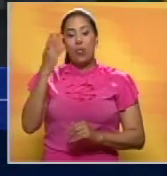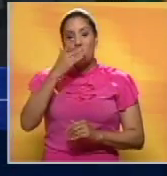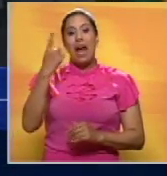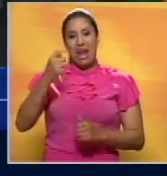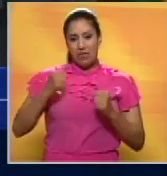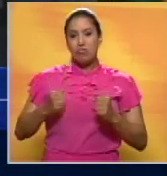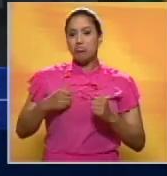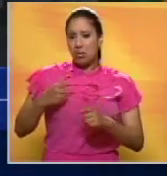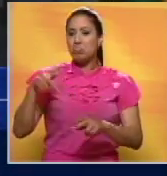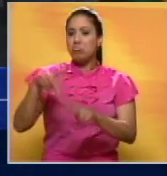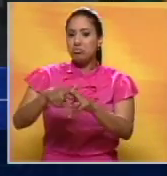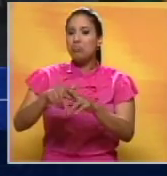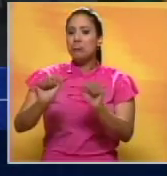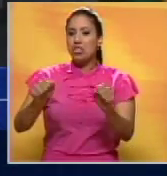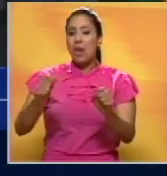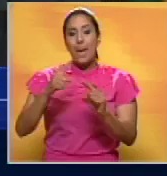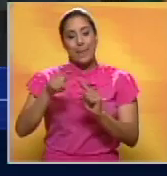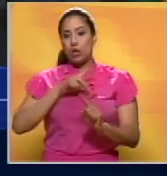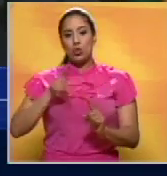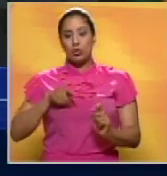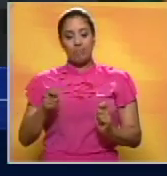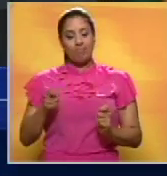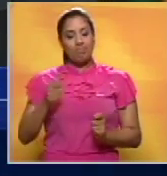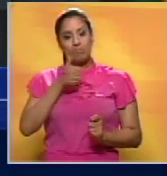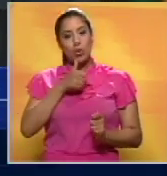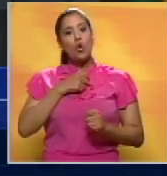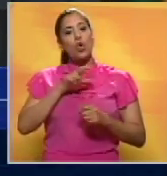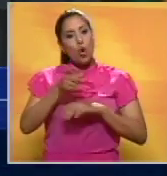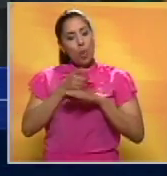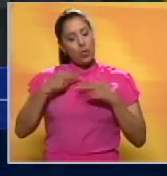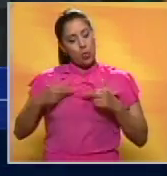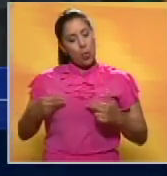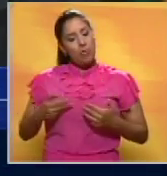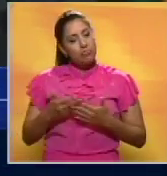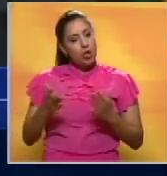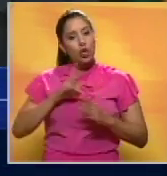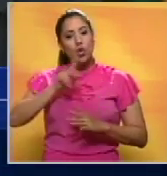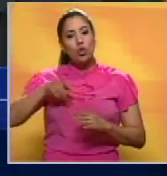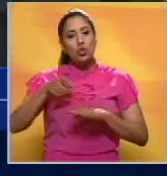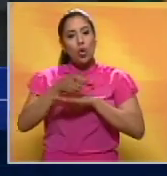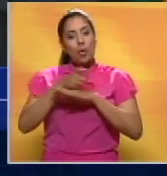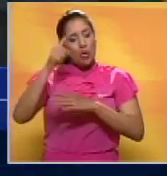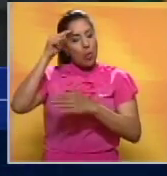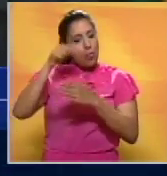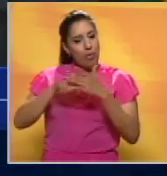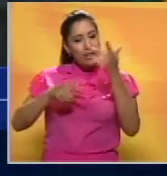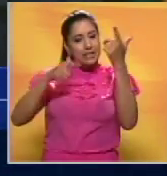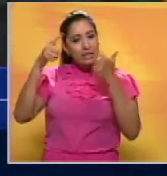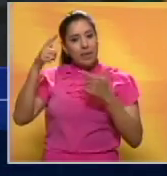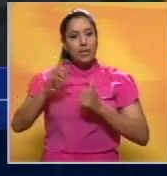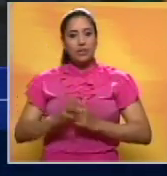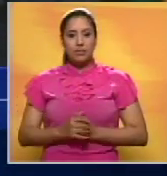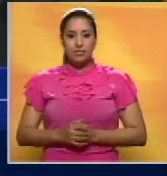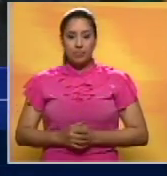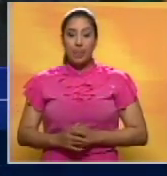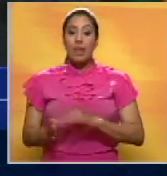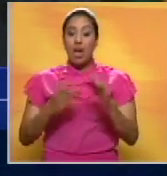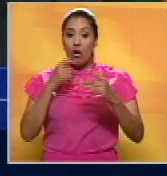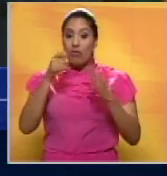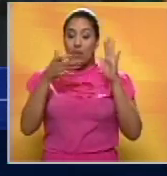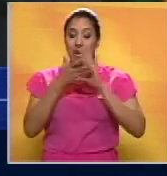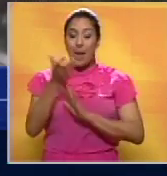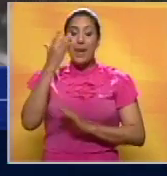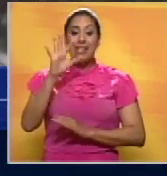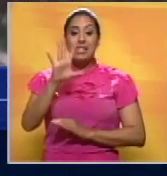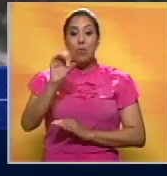hay con qué. Pero nosotros somos un gobierno humanista, somos un gobierno profundamente chavista. Molina precisó que